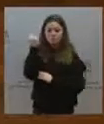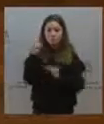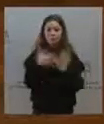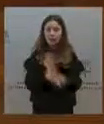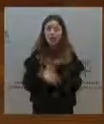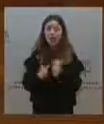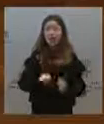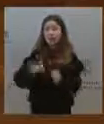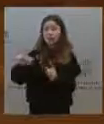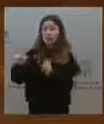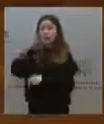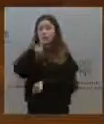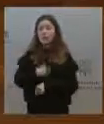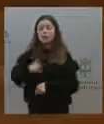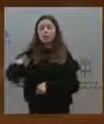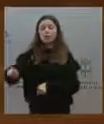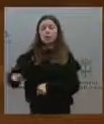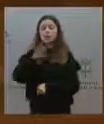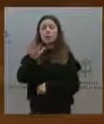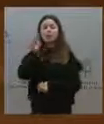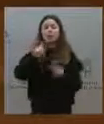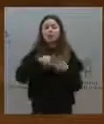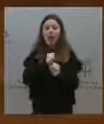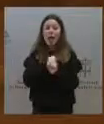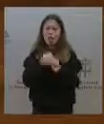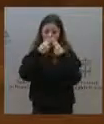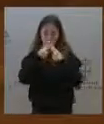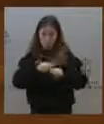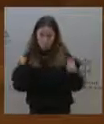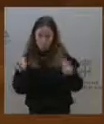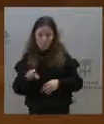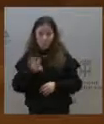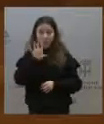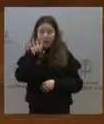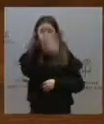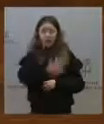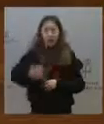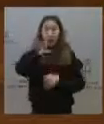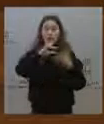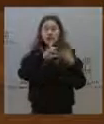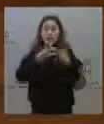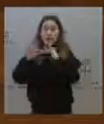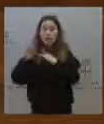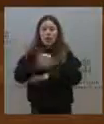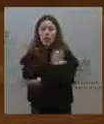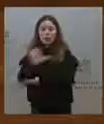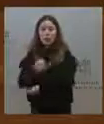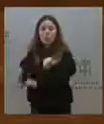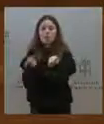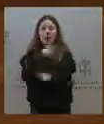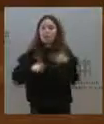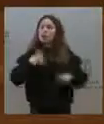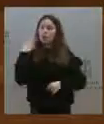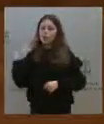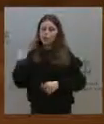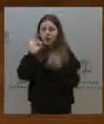público. Nuestra región está también a la cabeza de Europa en paro juvenil. La tasa de pobreza se dispara en la región con